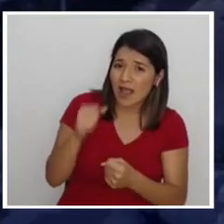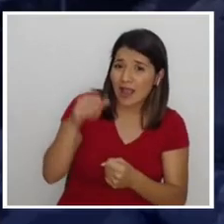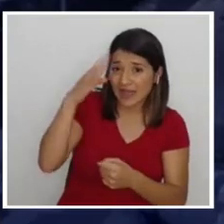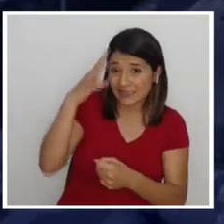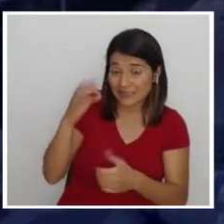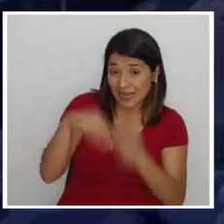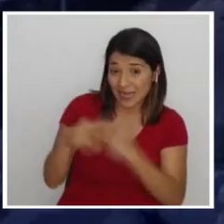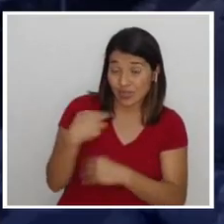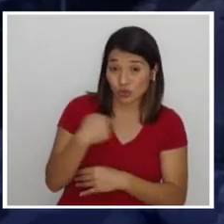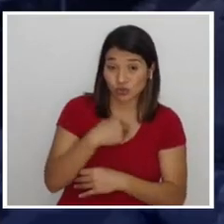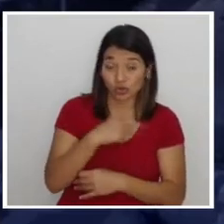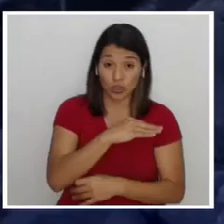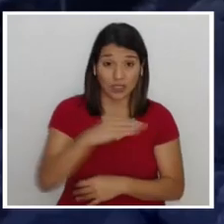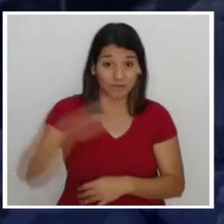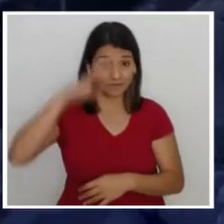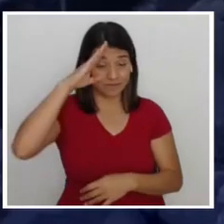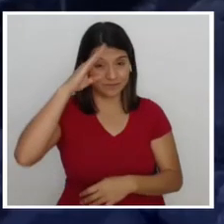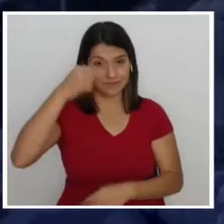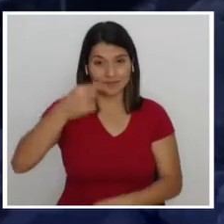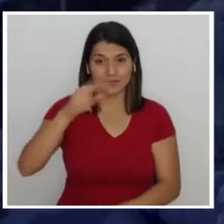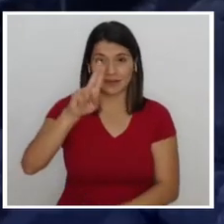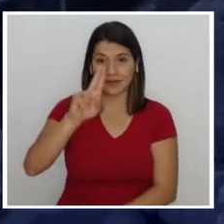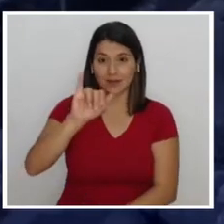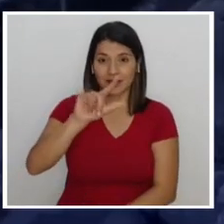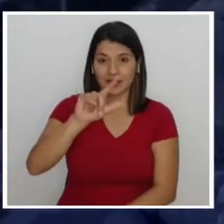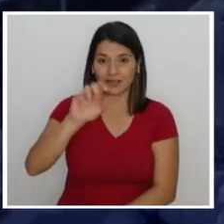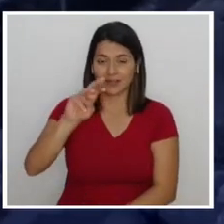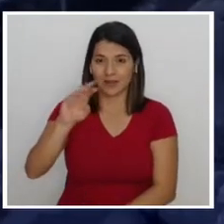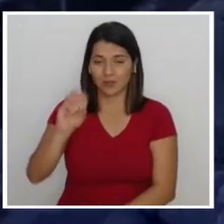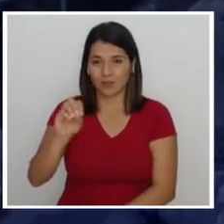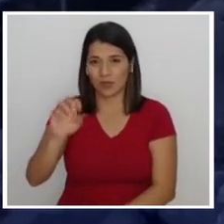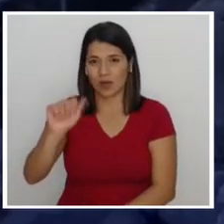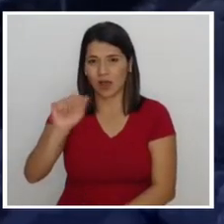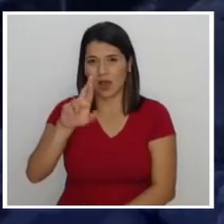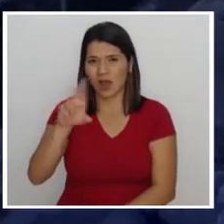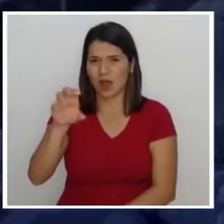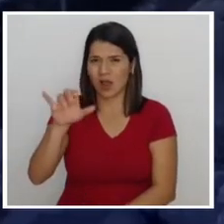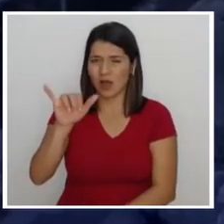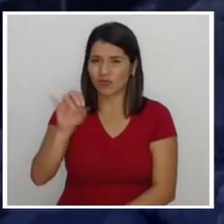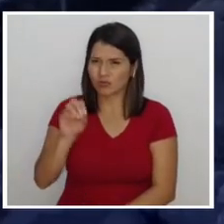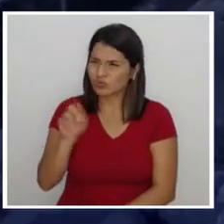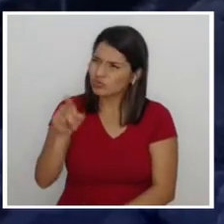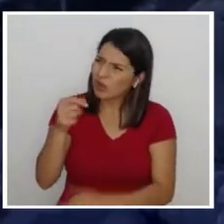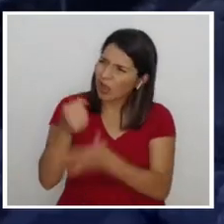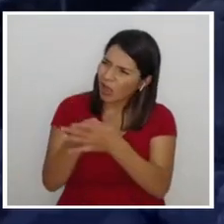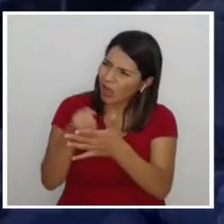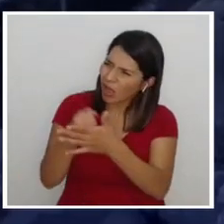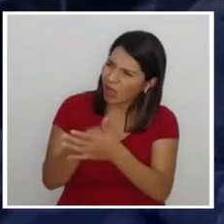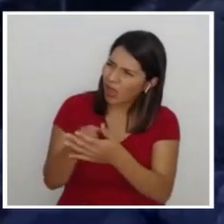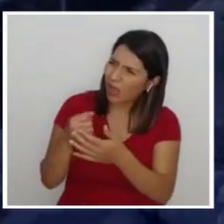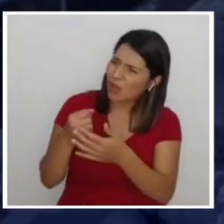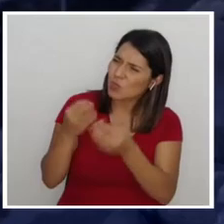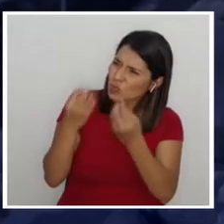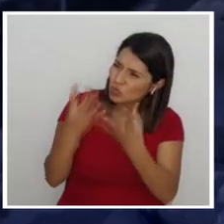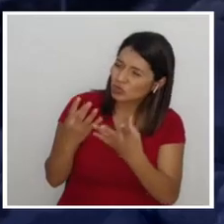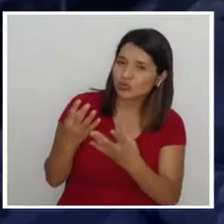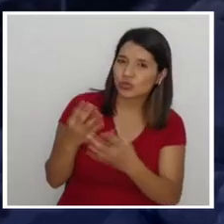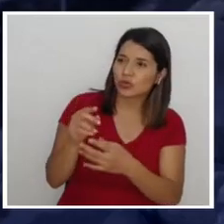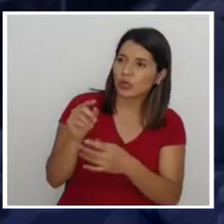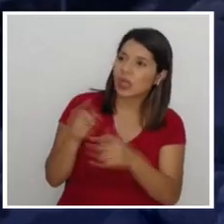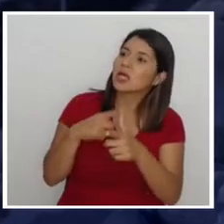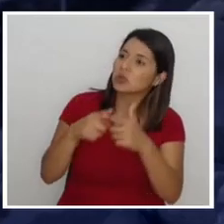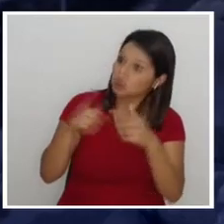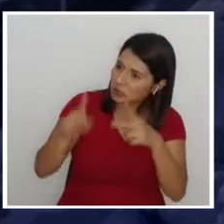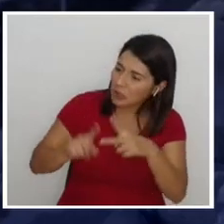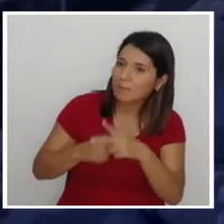en su momento pues me dijo, estás insistiendo mucho y por tanta insistencia adelante con el proyecto, y empezamos hace más de 30